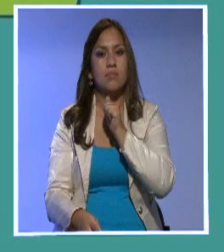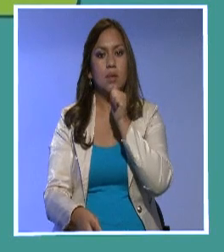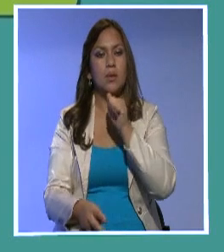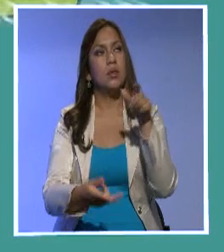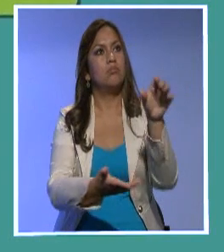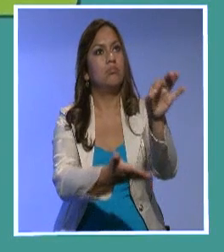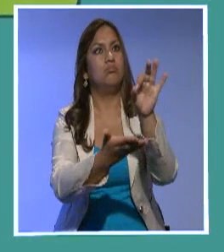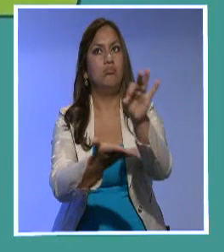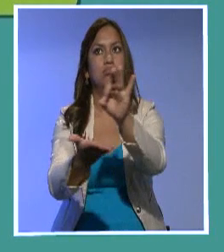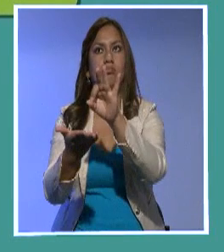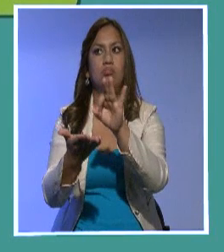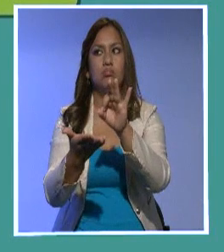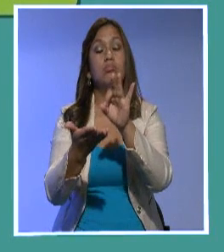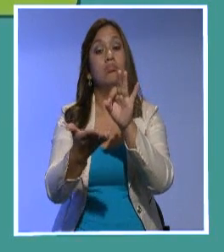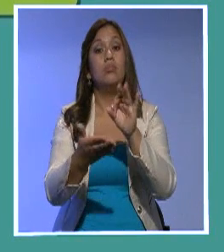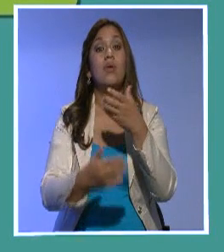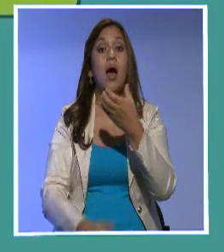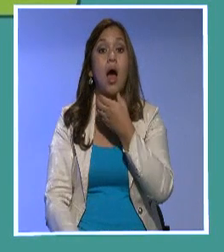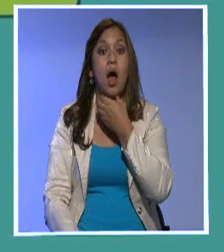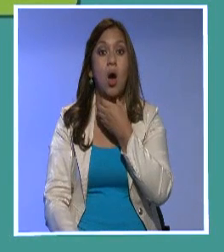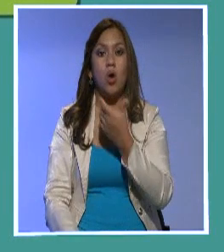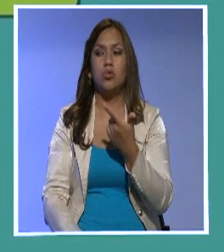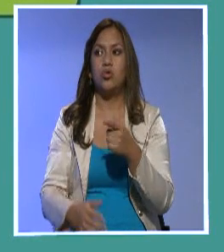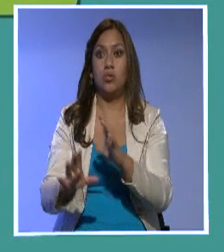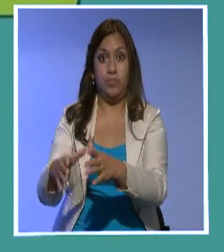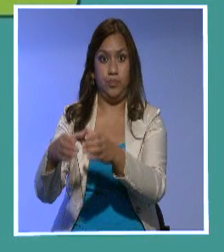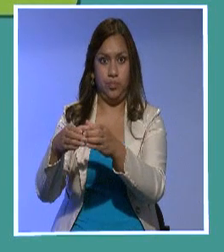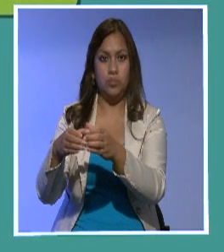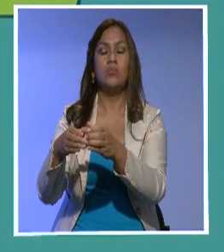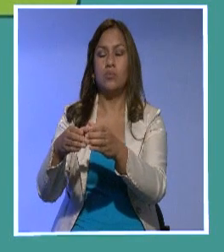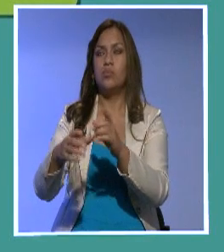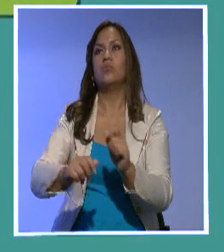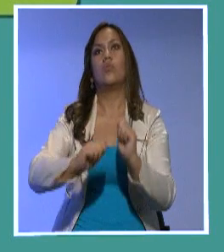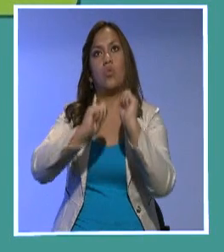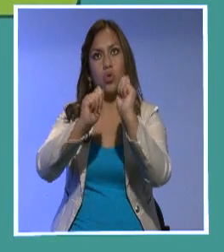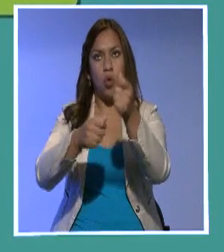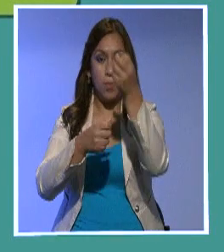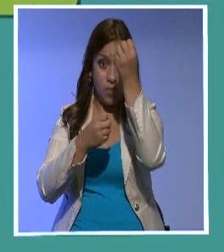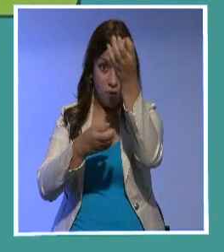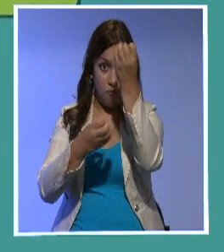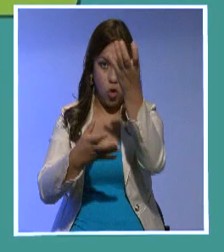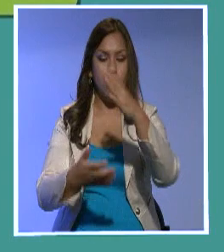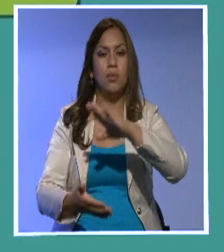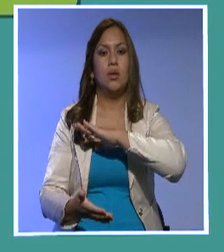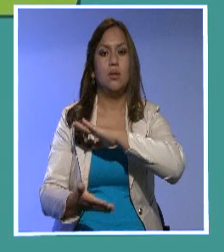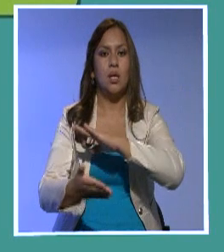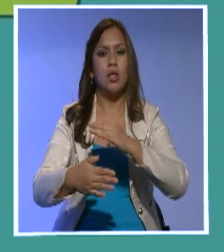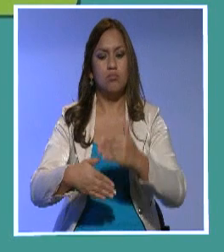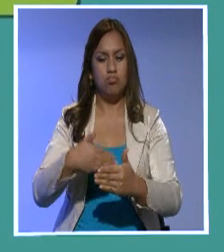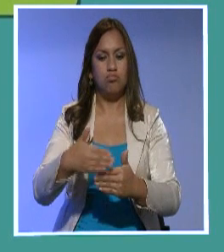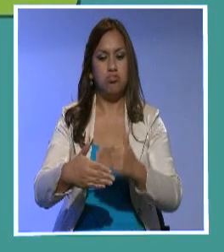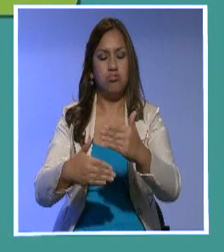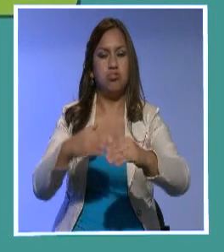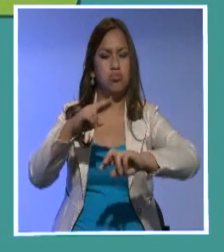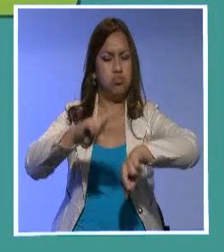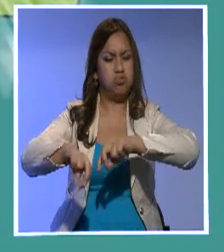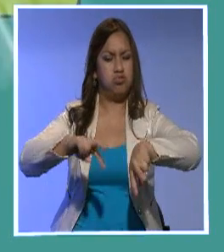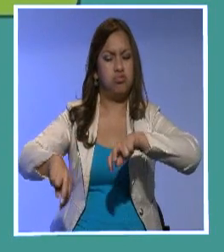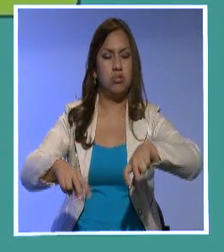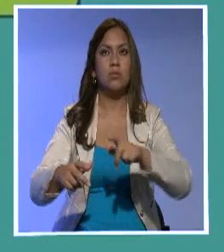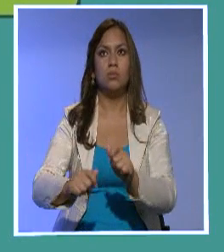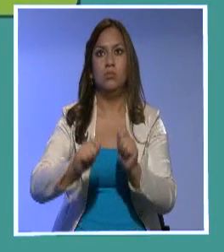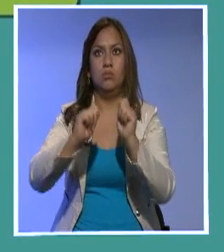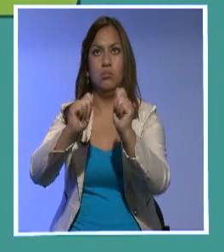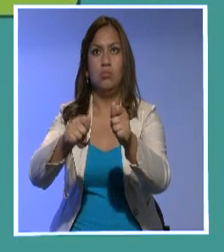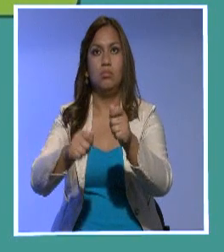económicos en el mes de agosto el ente legislativo entregó el informe con el resultado del proceso de fiscalización alcal fue